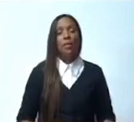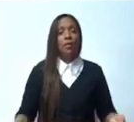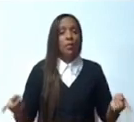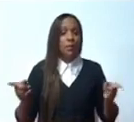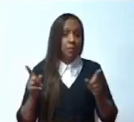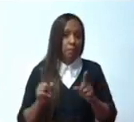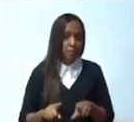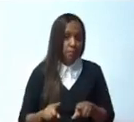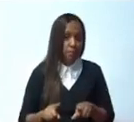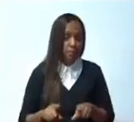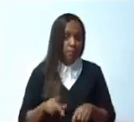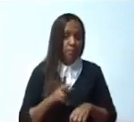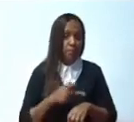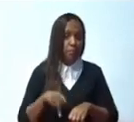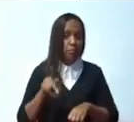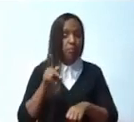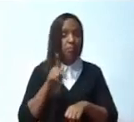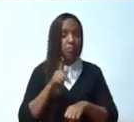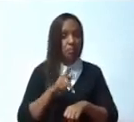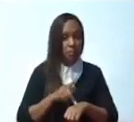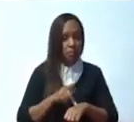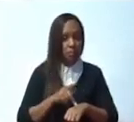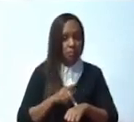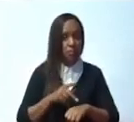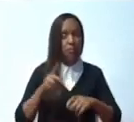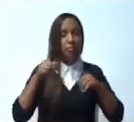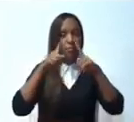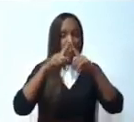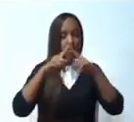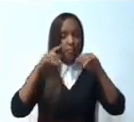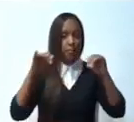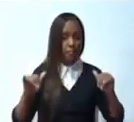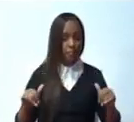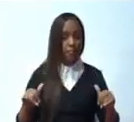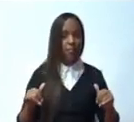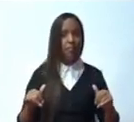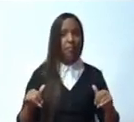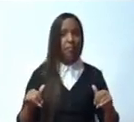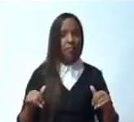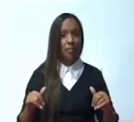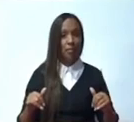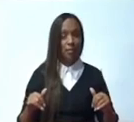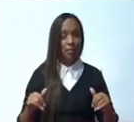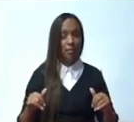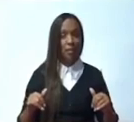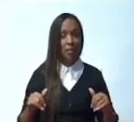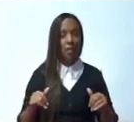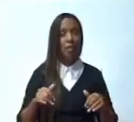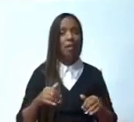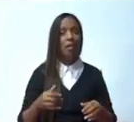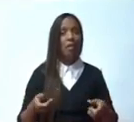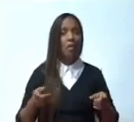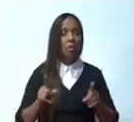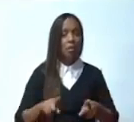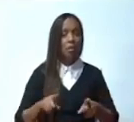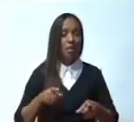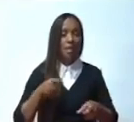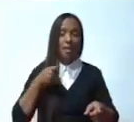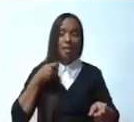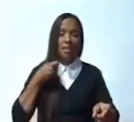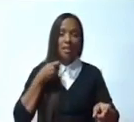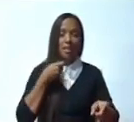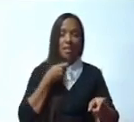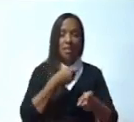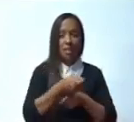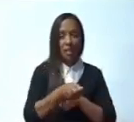país. Y usted pudo constatar, porque usted visitó la provincia y se reunió